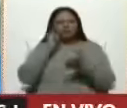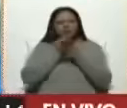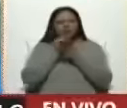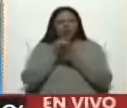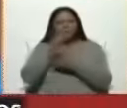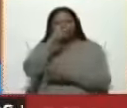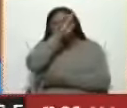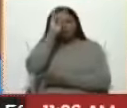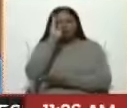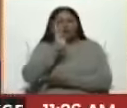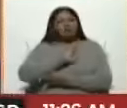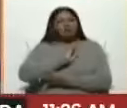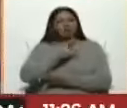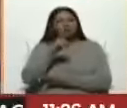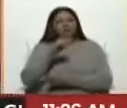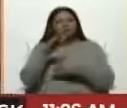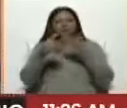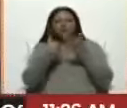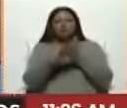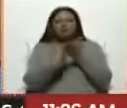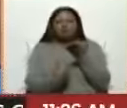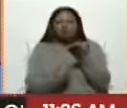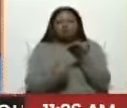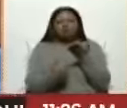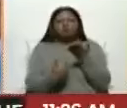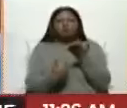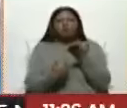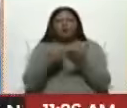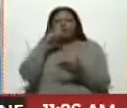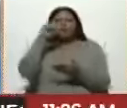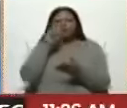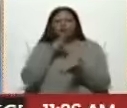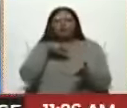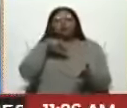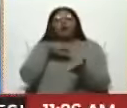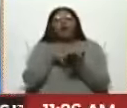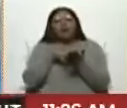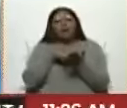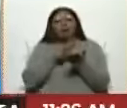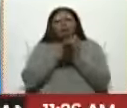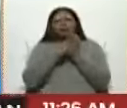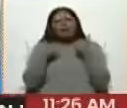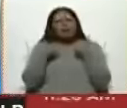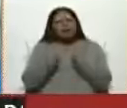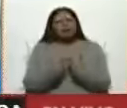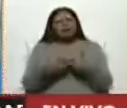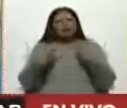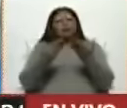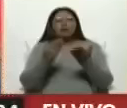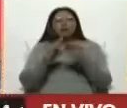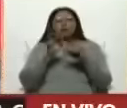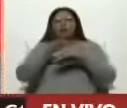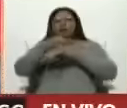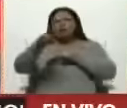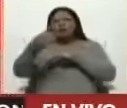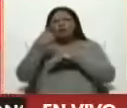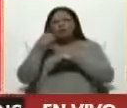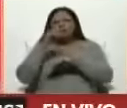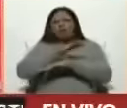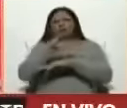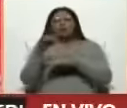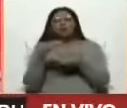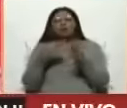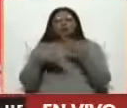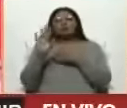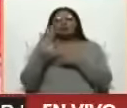veces que el imperialismo le propuso a Nicolás que se rindiera y que le daban recursos y una isla en el Caribe para